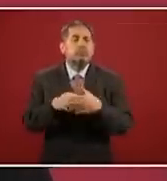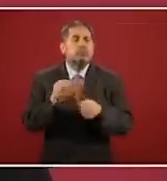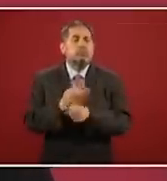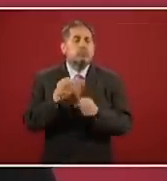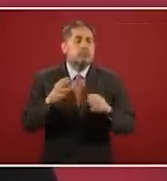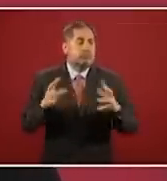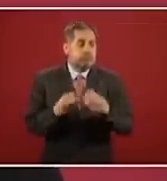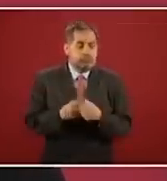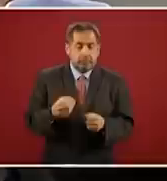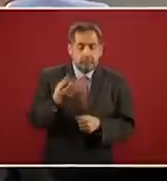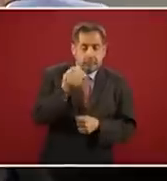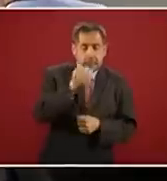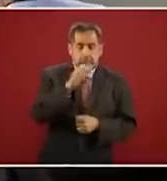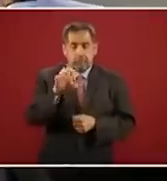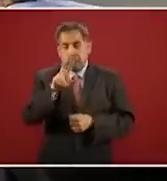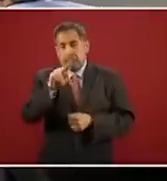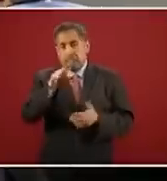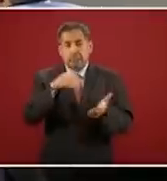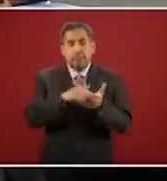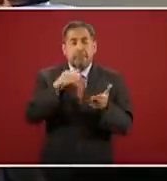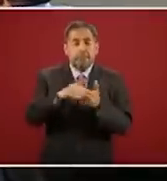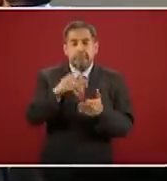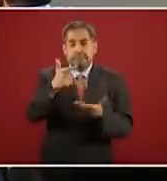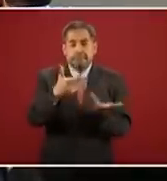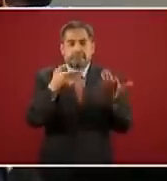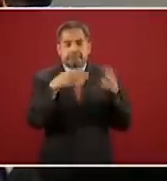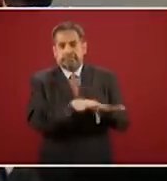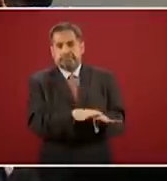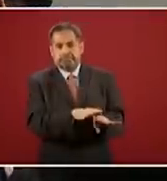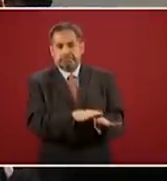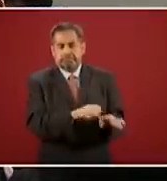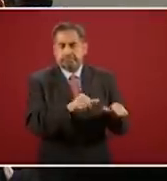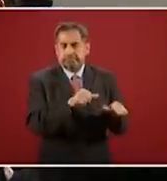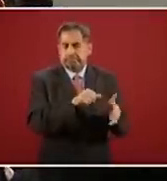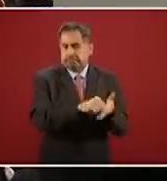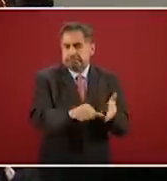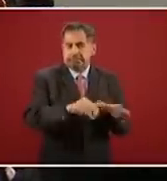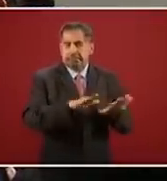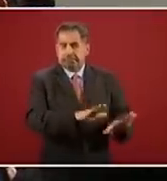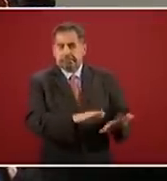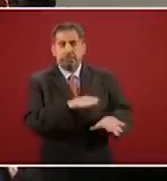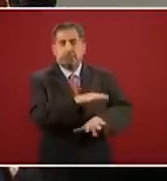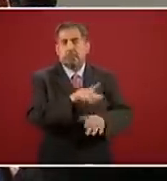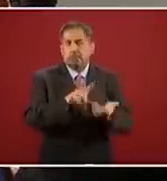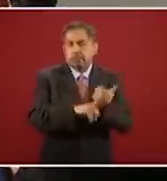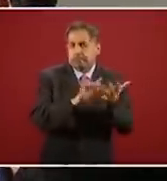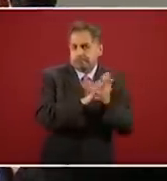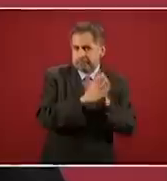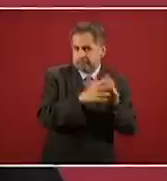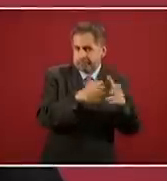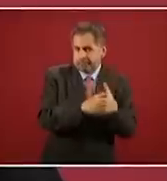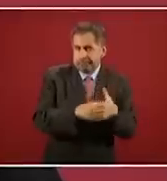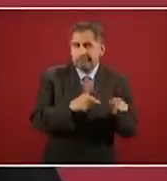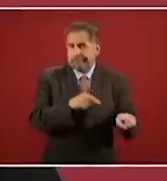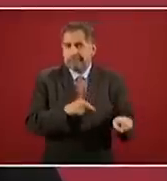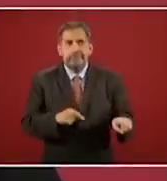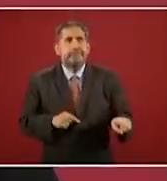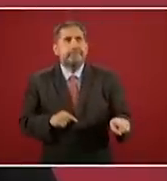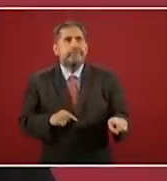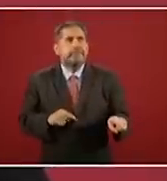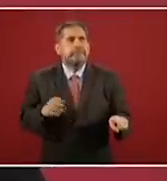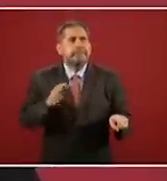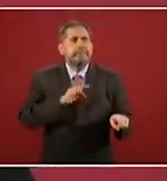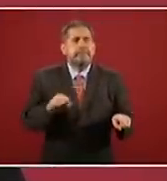tenemos 980 millones de pesos bloqueados a los grupos delincuenciales vinculados con narcotráfico. Llegamos a tener